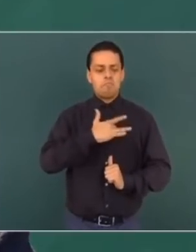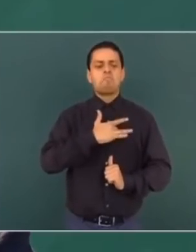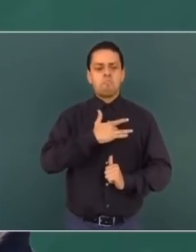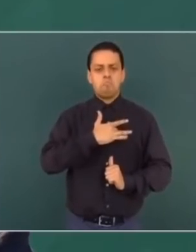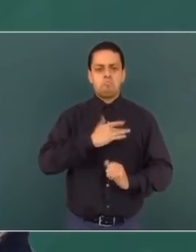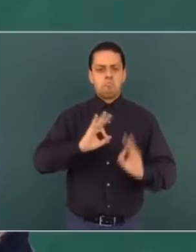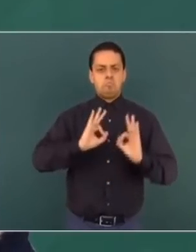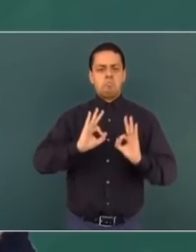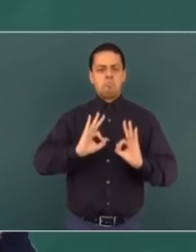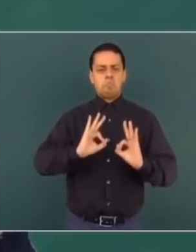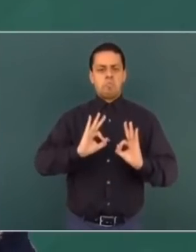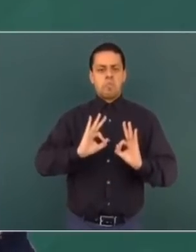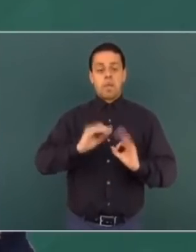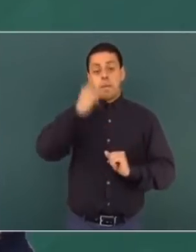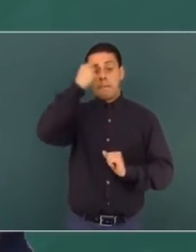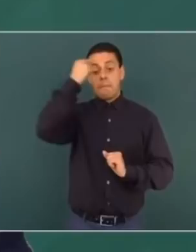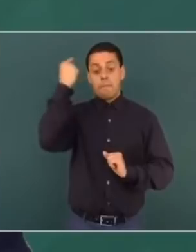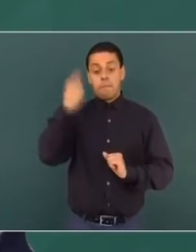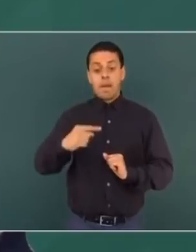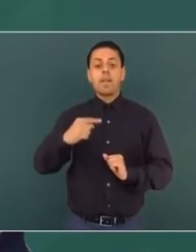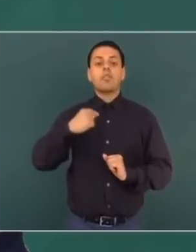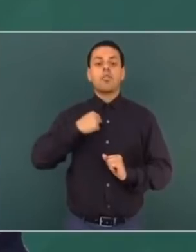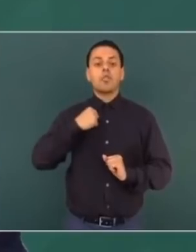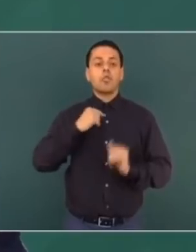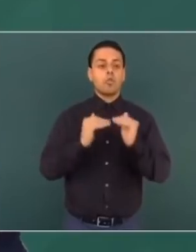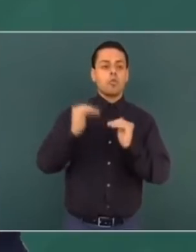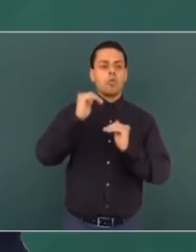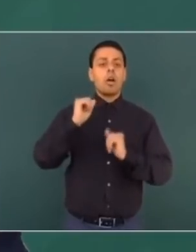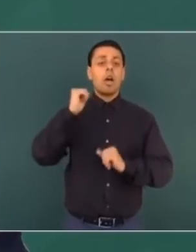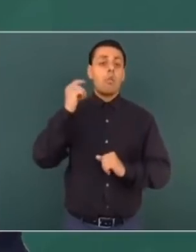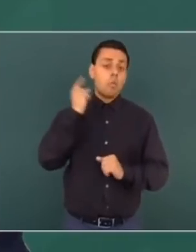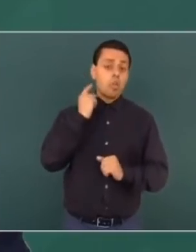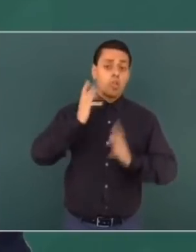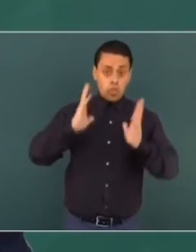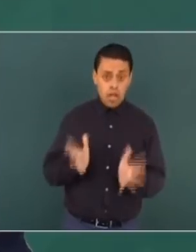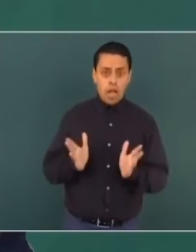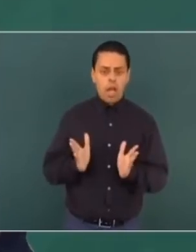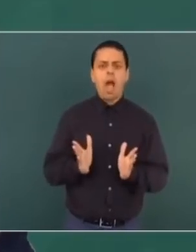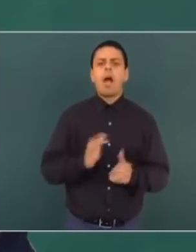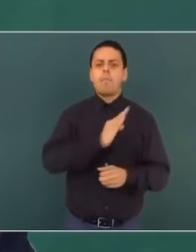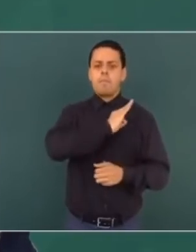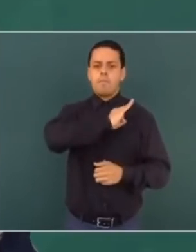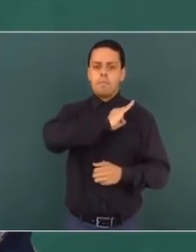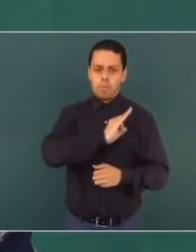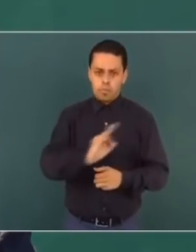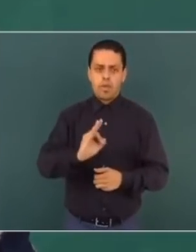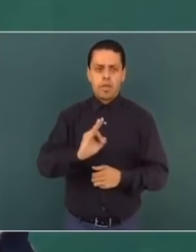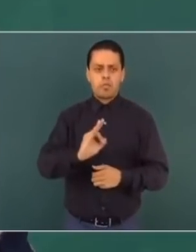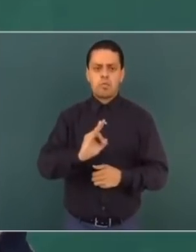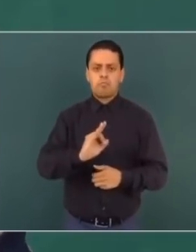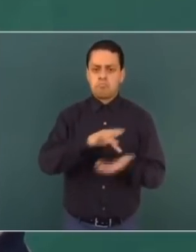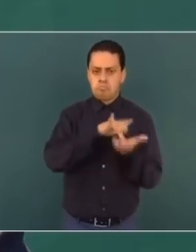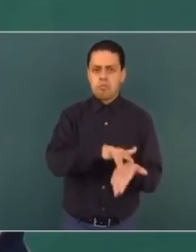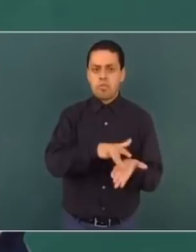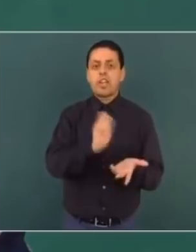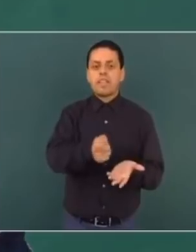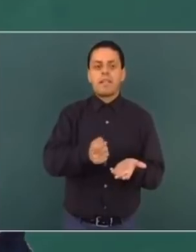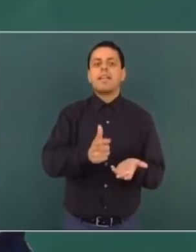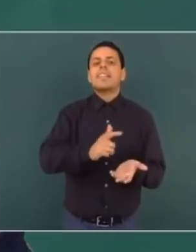para tener autoridad política y, repito, desterrar